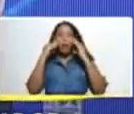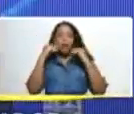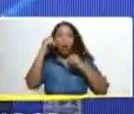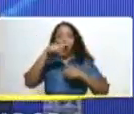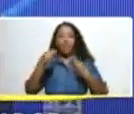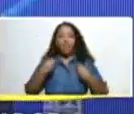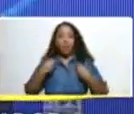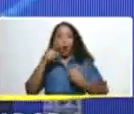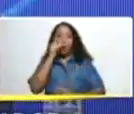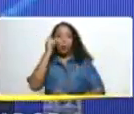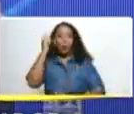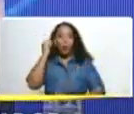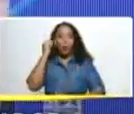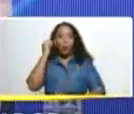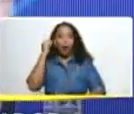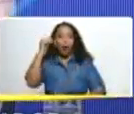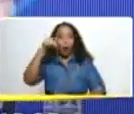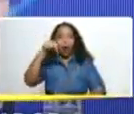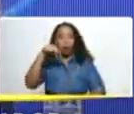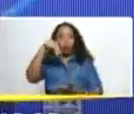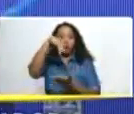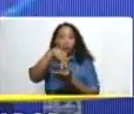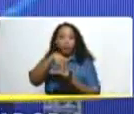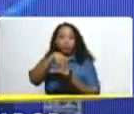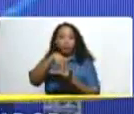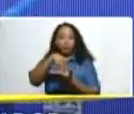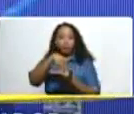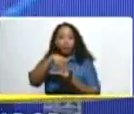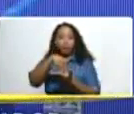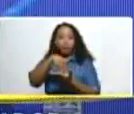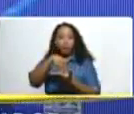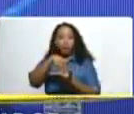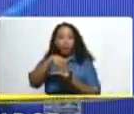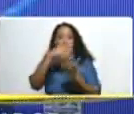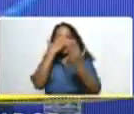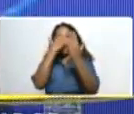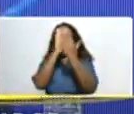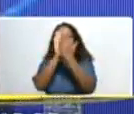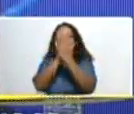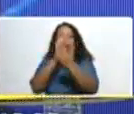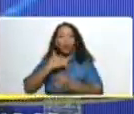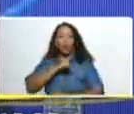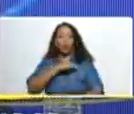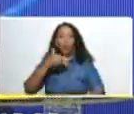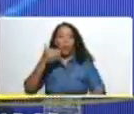los hombres y mujeres que se pararon aquí en este podio frente a nuestro